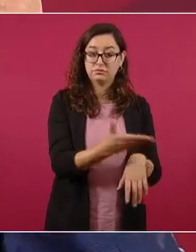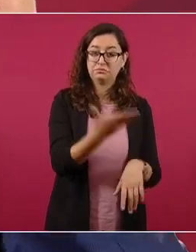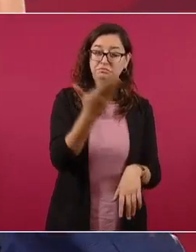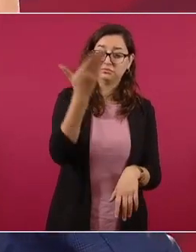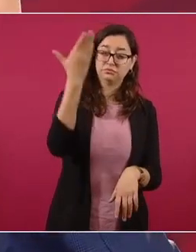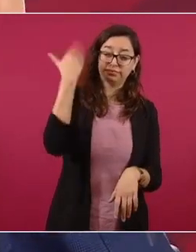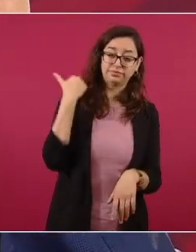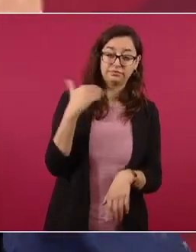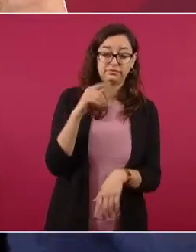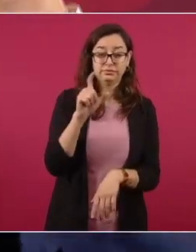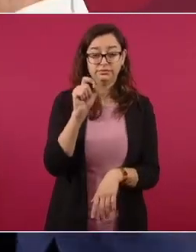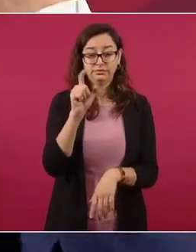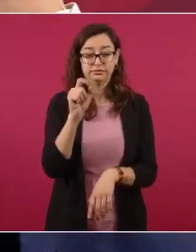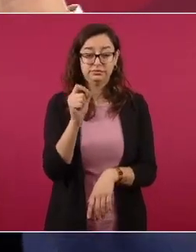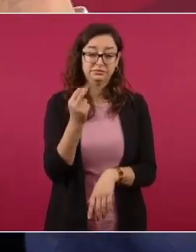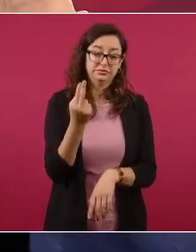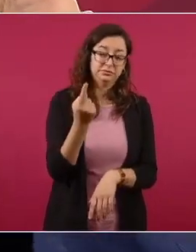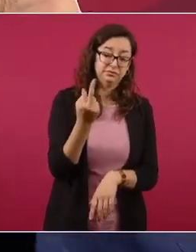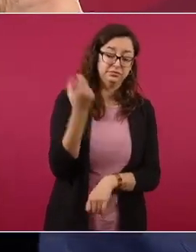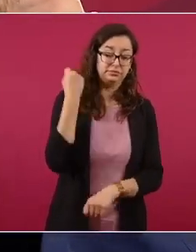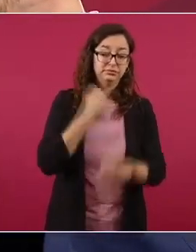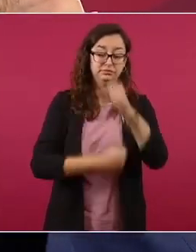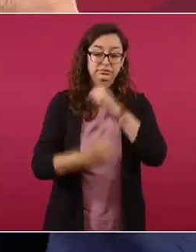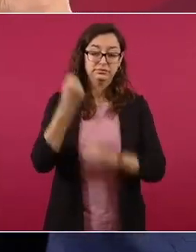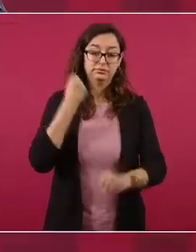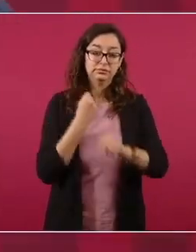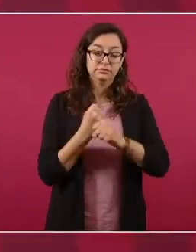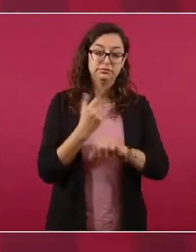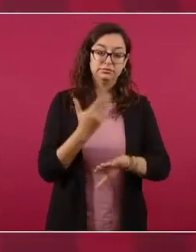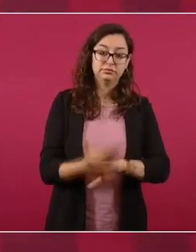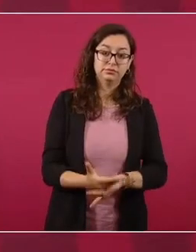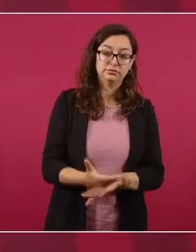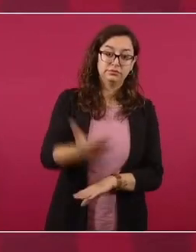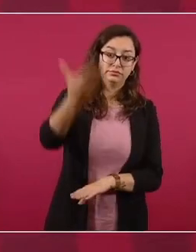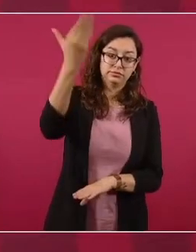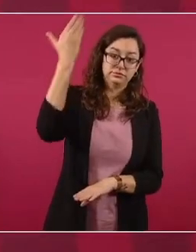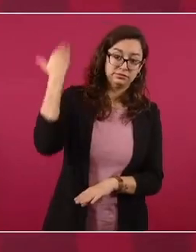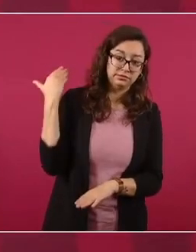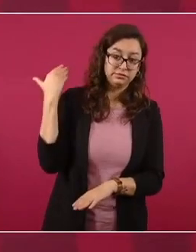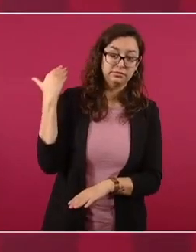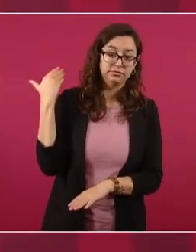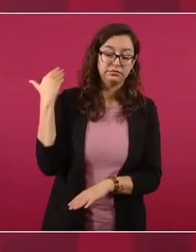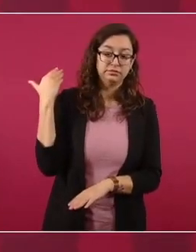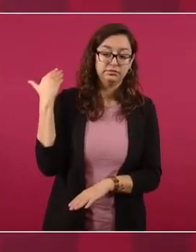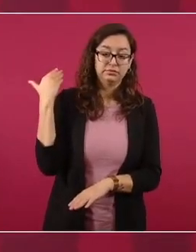20 años, 25 años, ¿saben quién